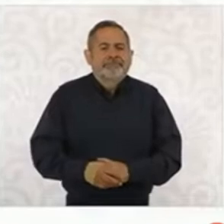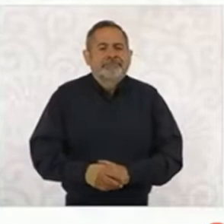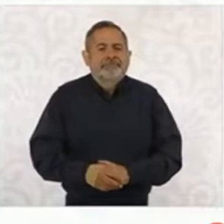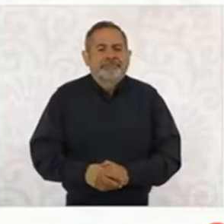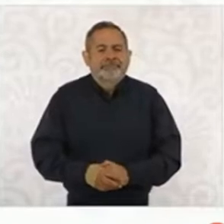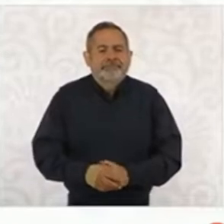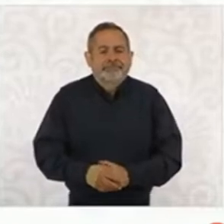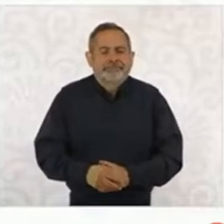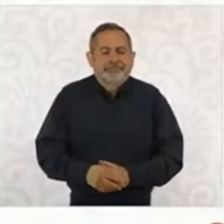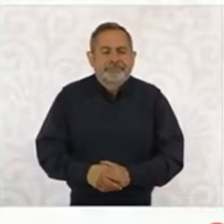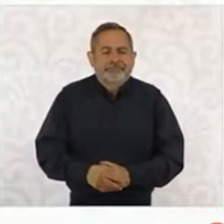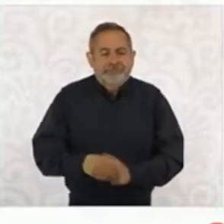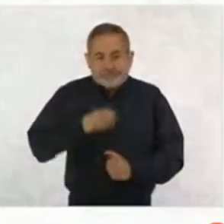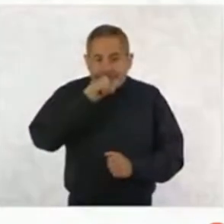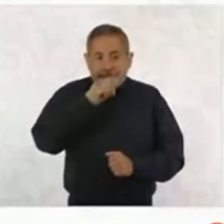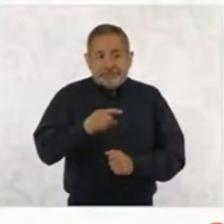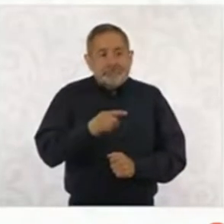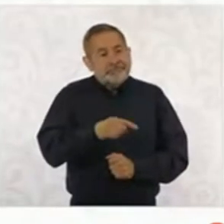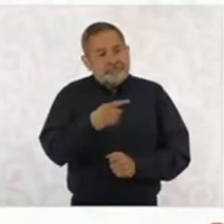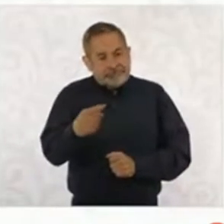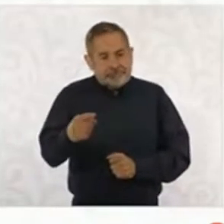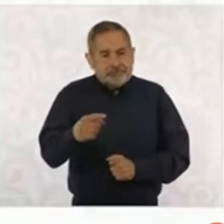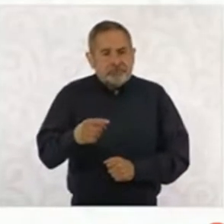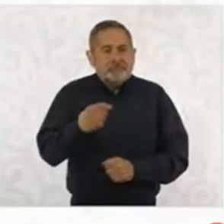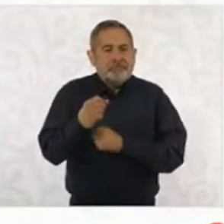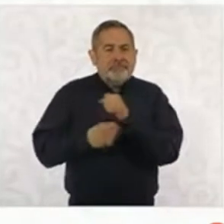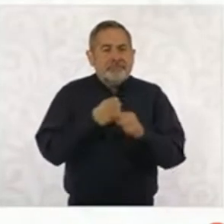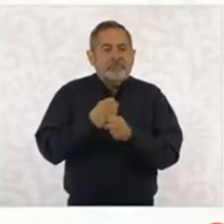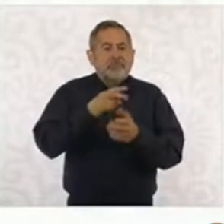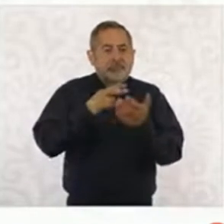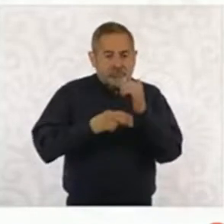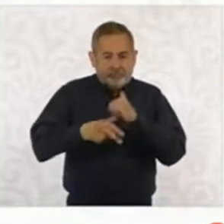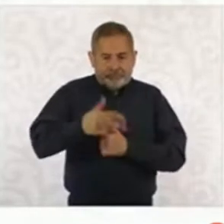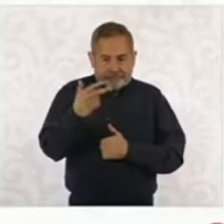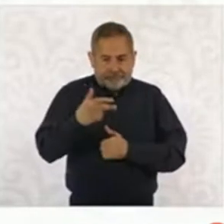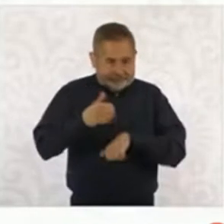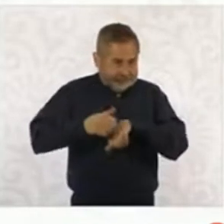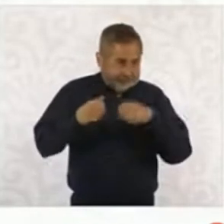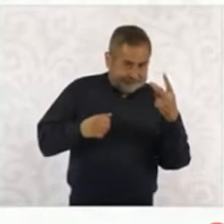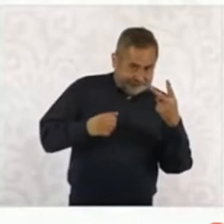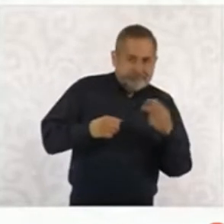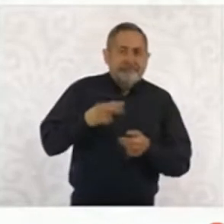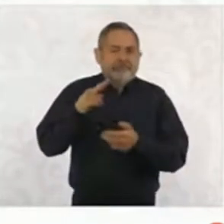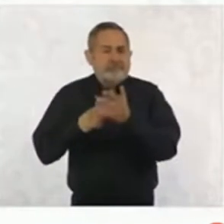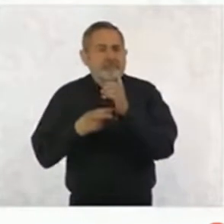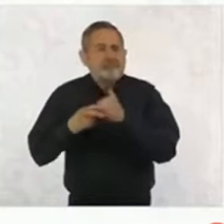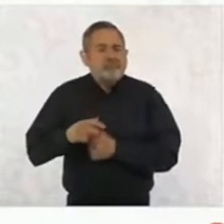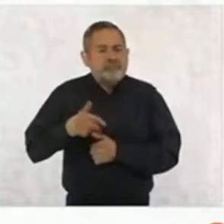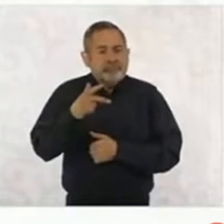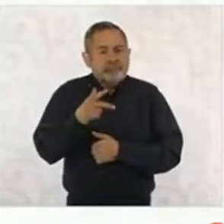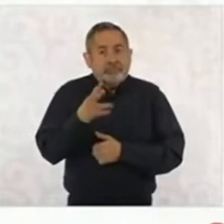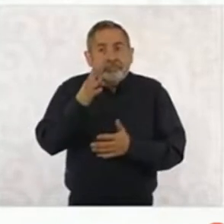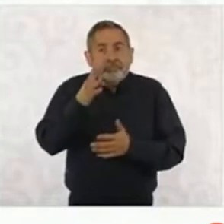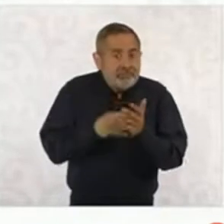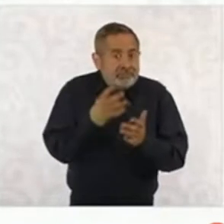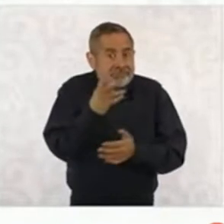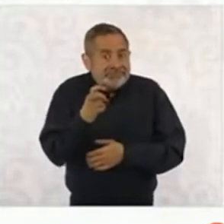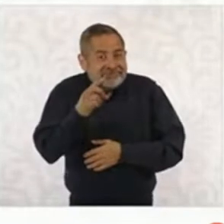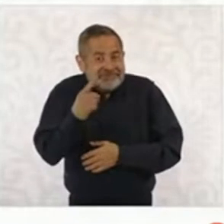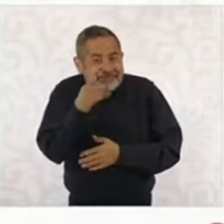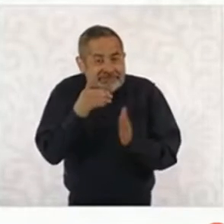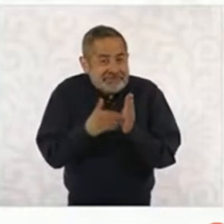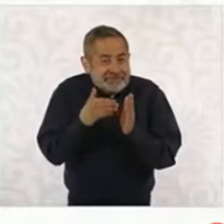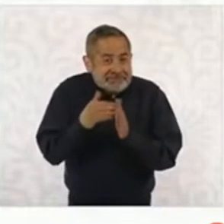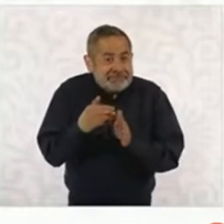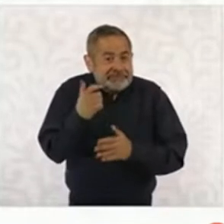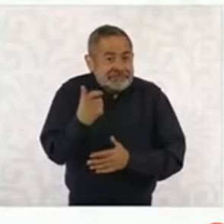favor. Lo mismo pasó en el ejercicio 2013 para esta misma empresa. Ahora estamos hablando de 4.431